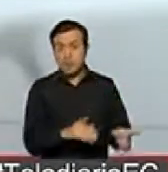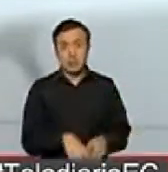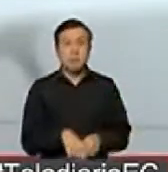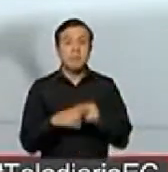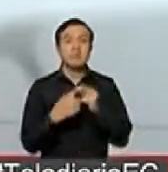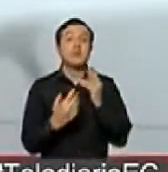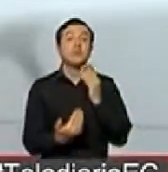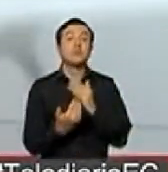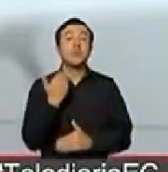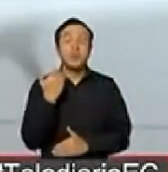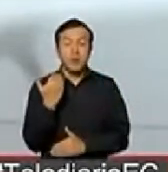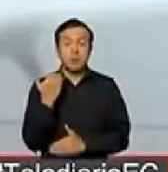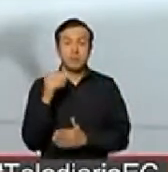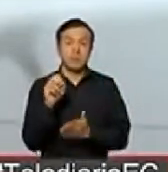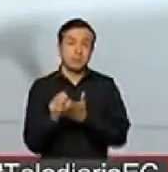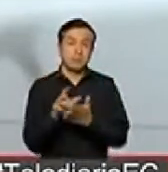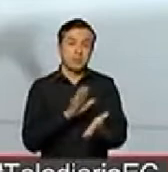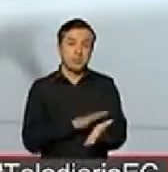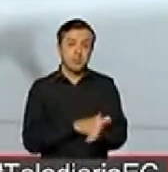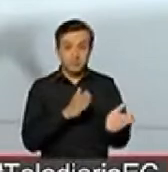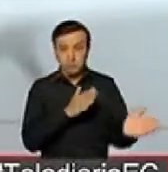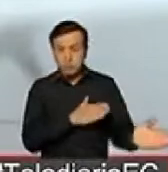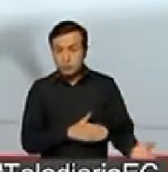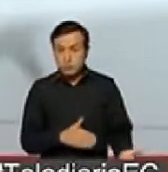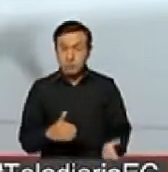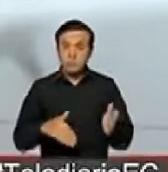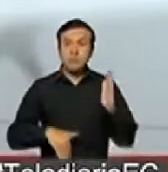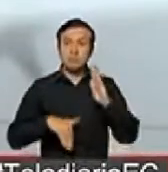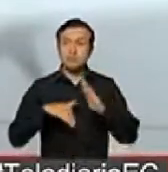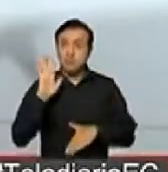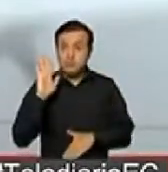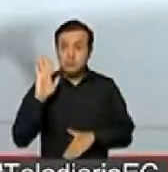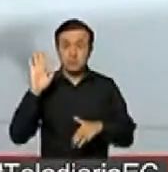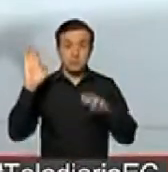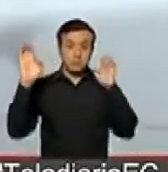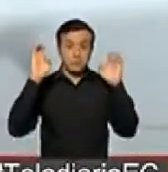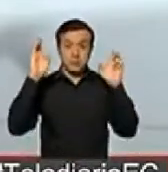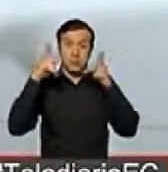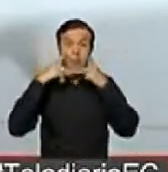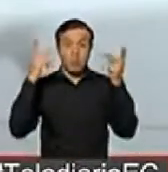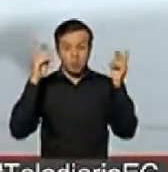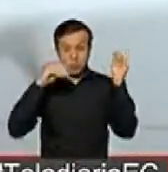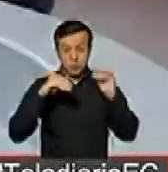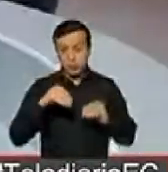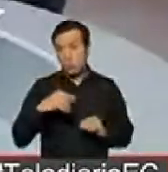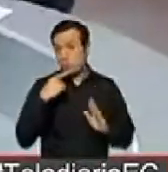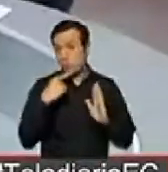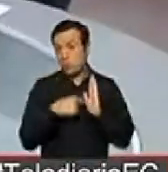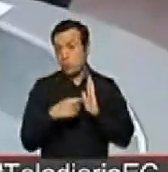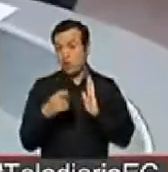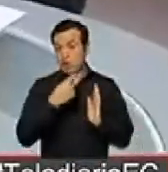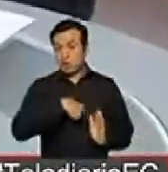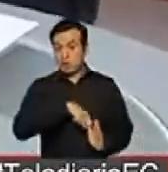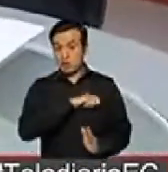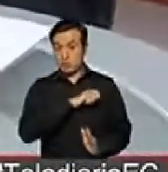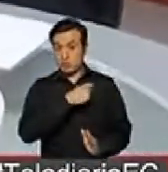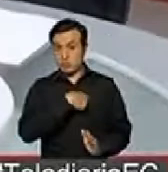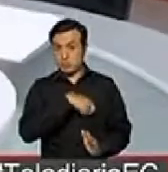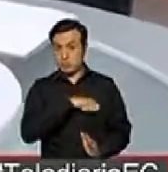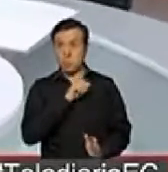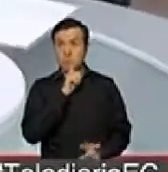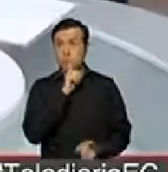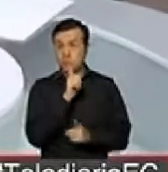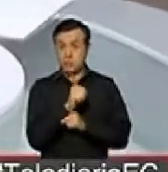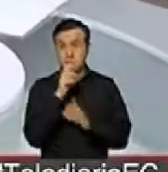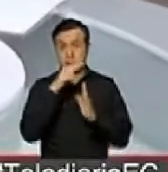a generarse otro tipo de proyectos, van a empezar a generarse políticas públicas también. Por ejemplo, en España